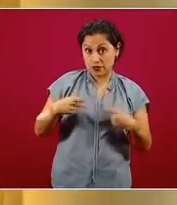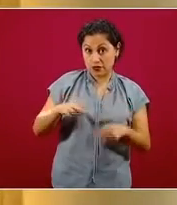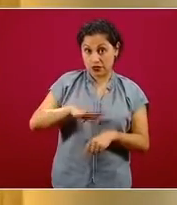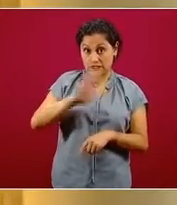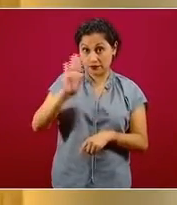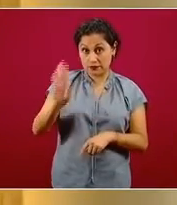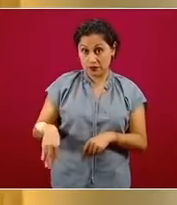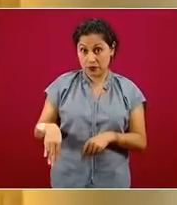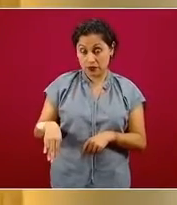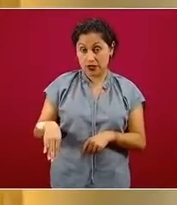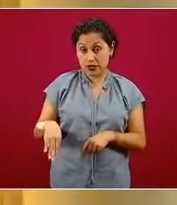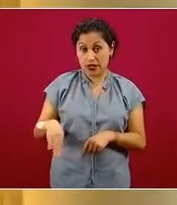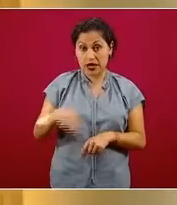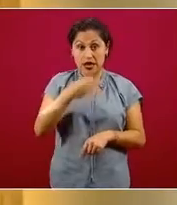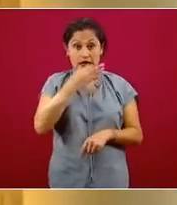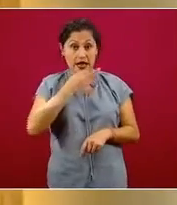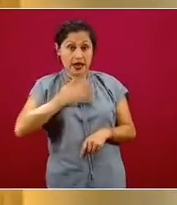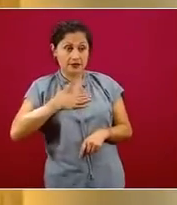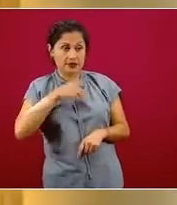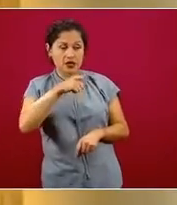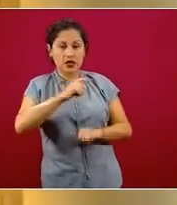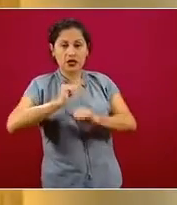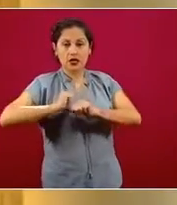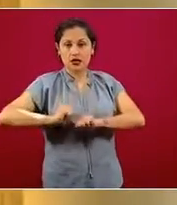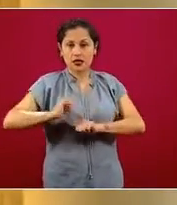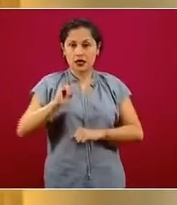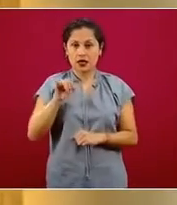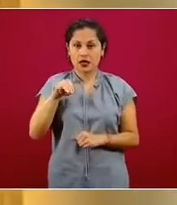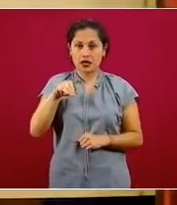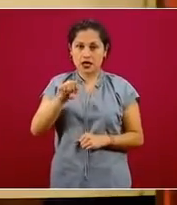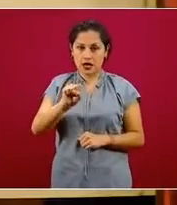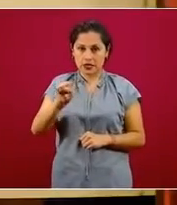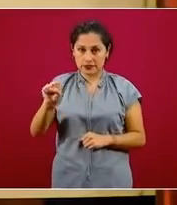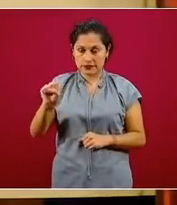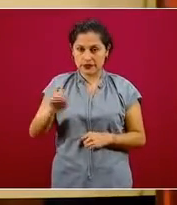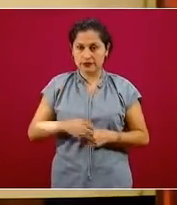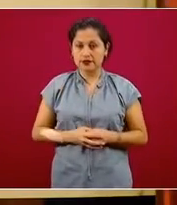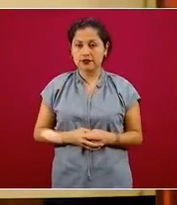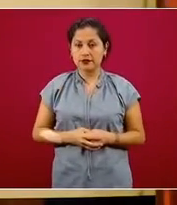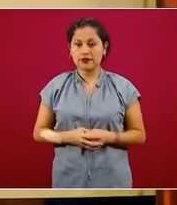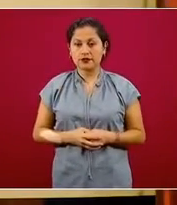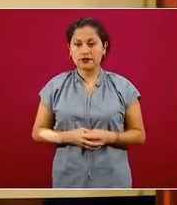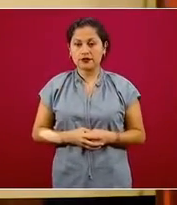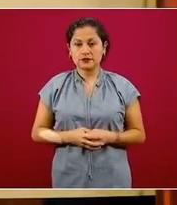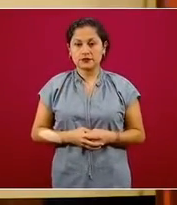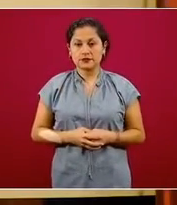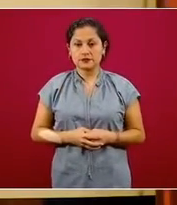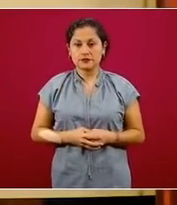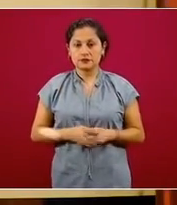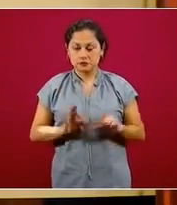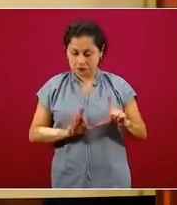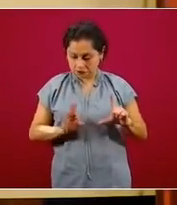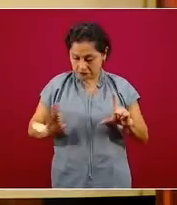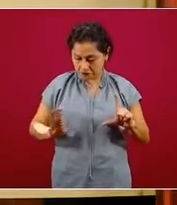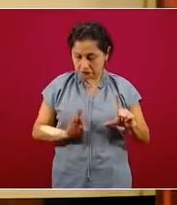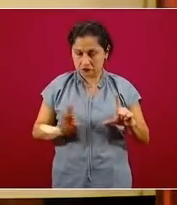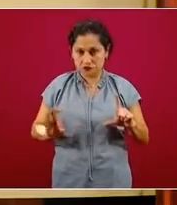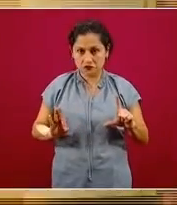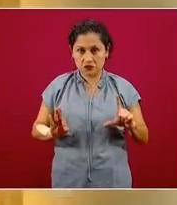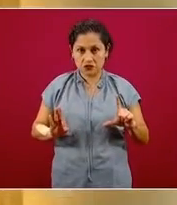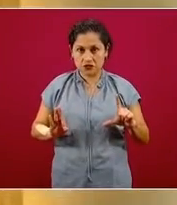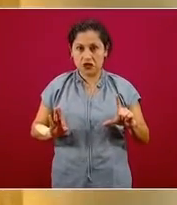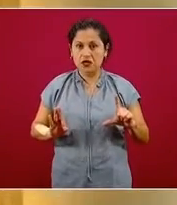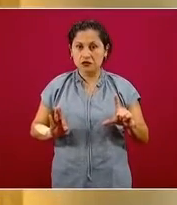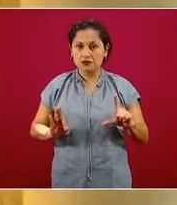ser notificadas corresponden al Instituto Mexicano del Seguro Social, y por las fechas definitivamente representan